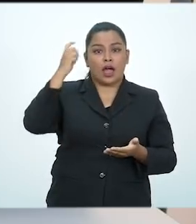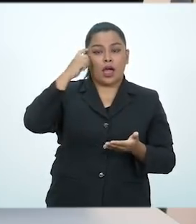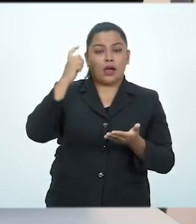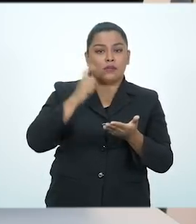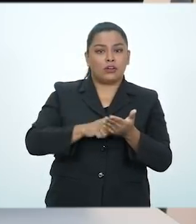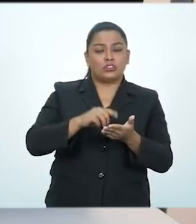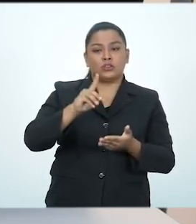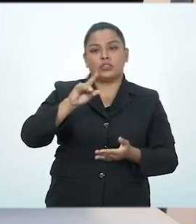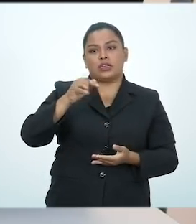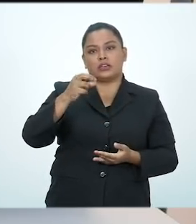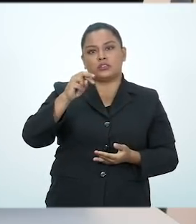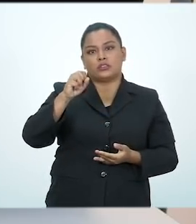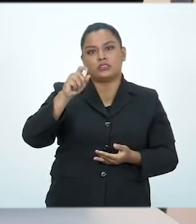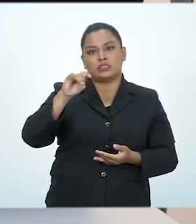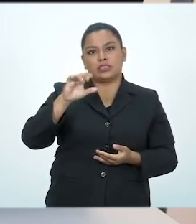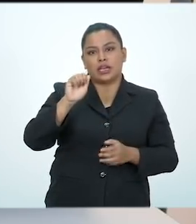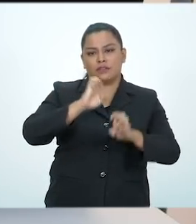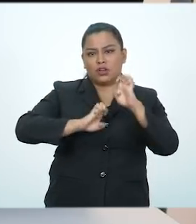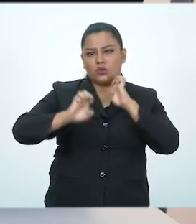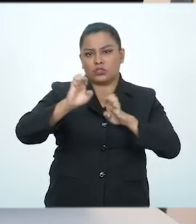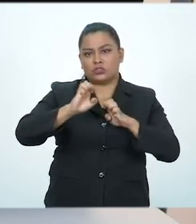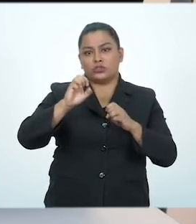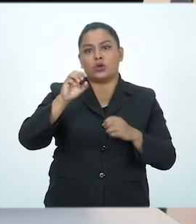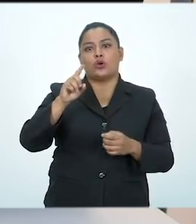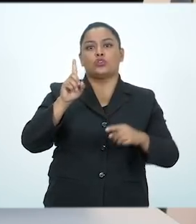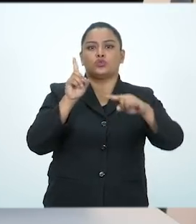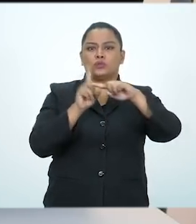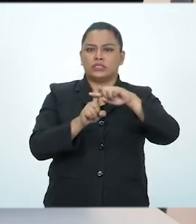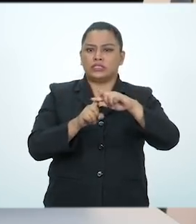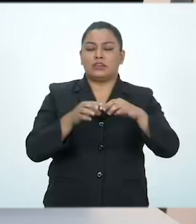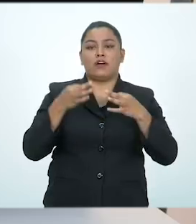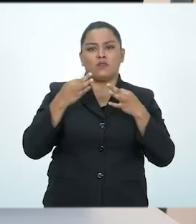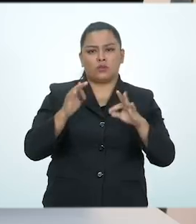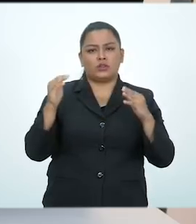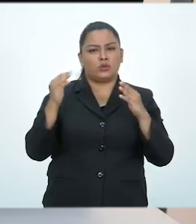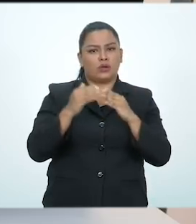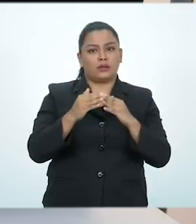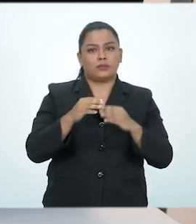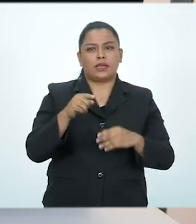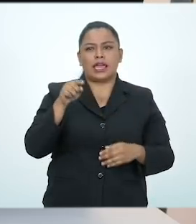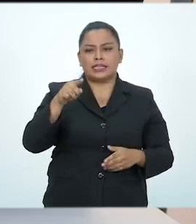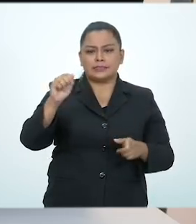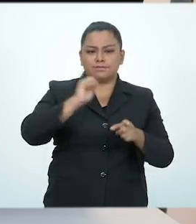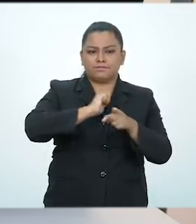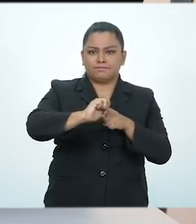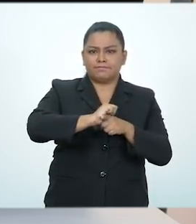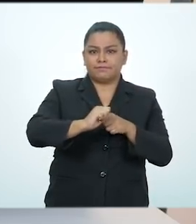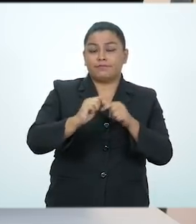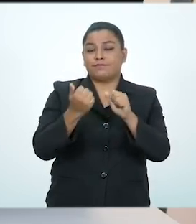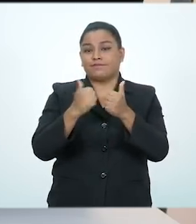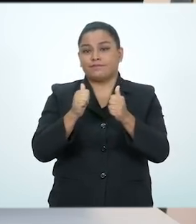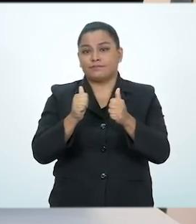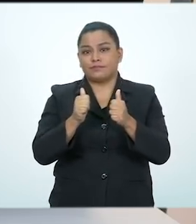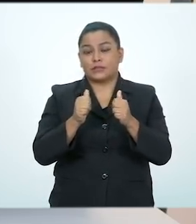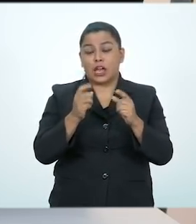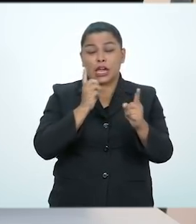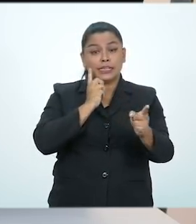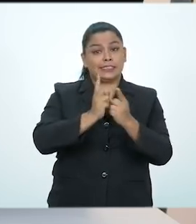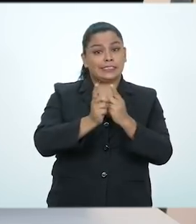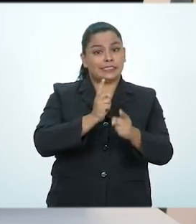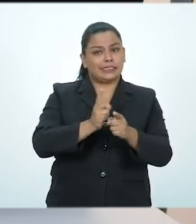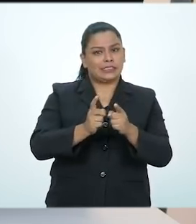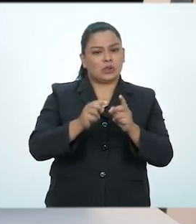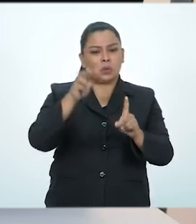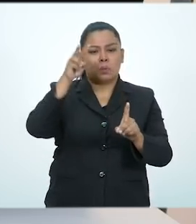tanto diagnóstica como formativa y sumativa. Este refuerzo debe estar en concordancia o en